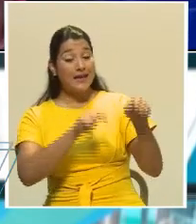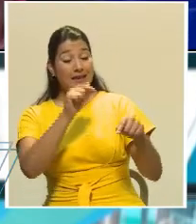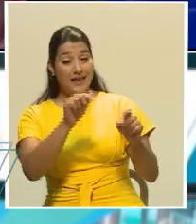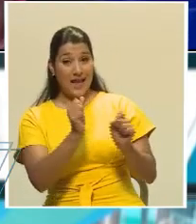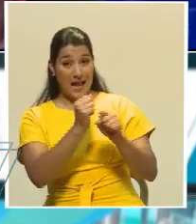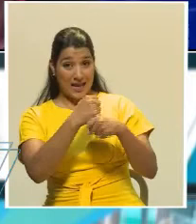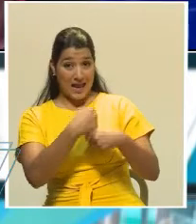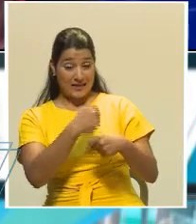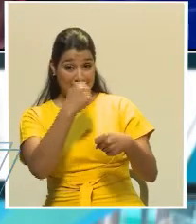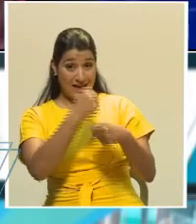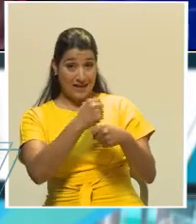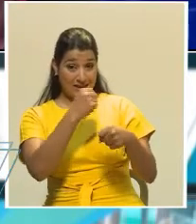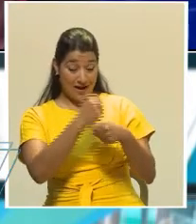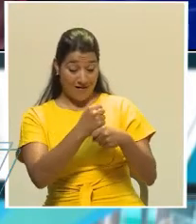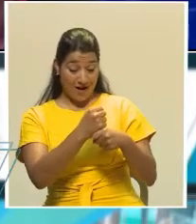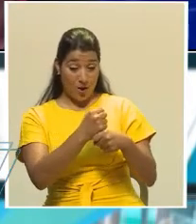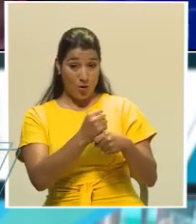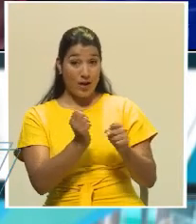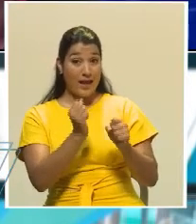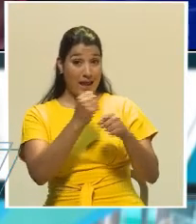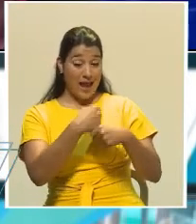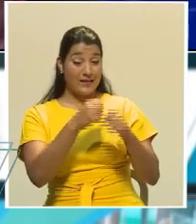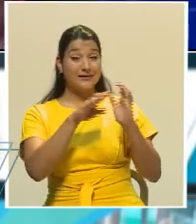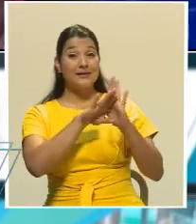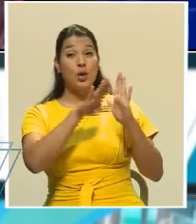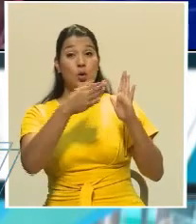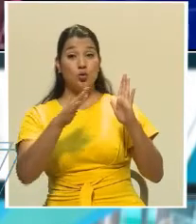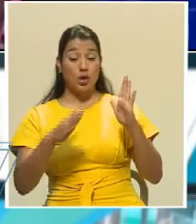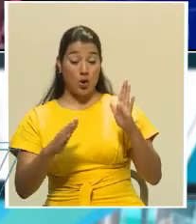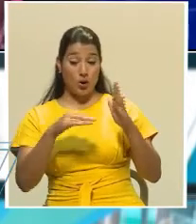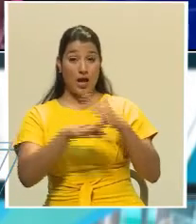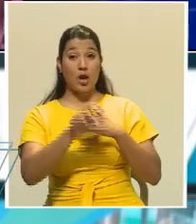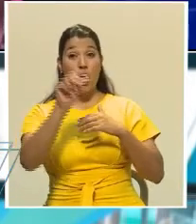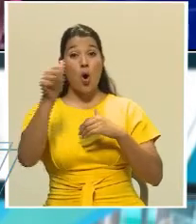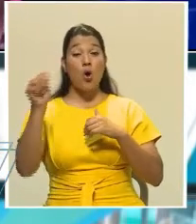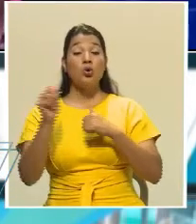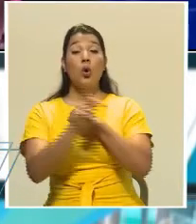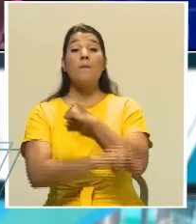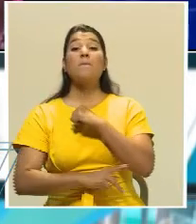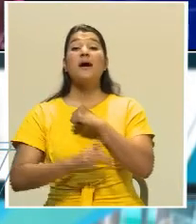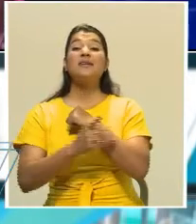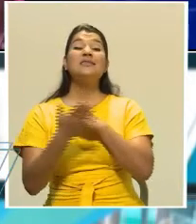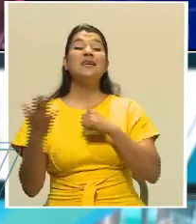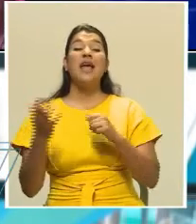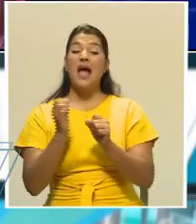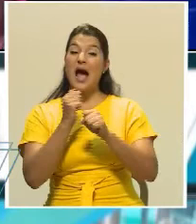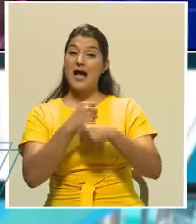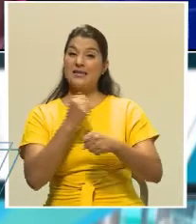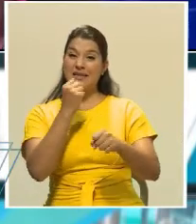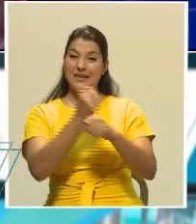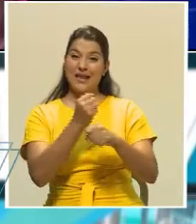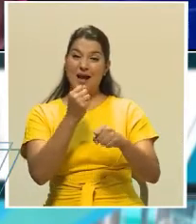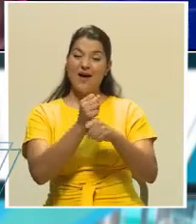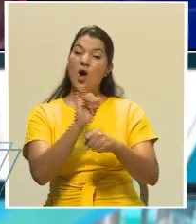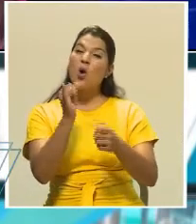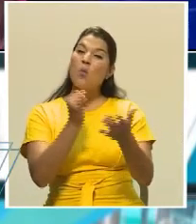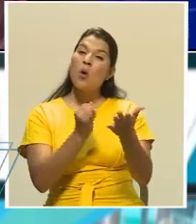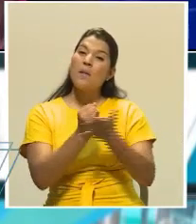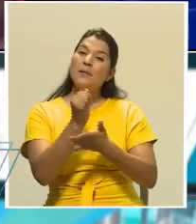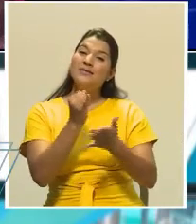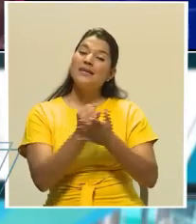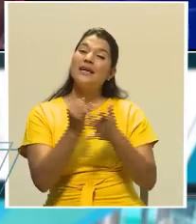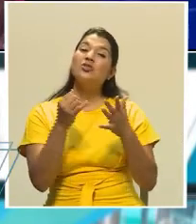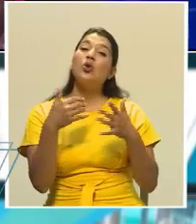hace al trabajo de las contralorías de los países es que en general hacen trabajo forense. Para cuando